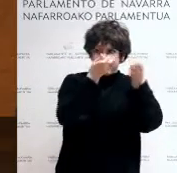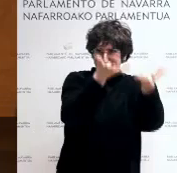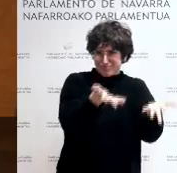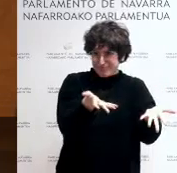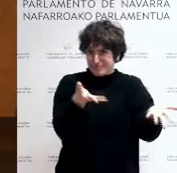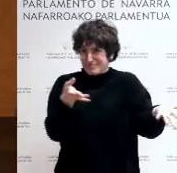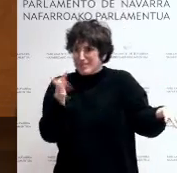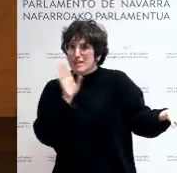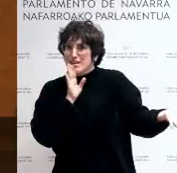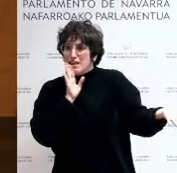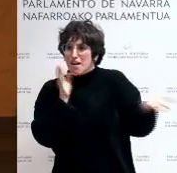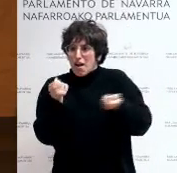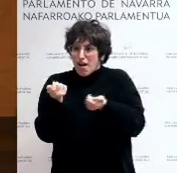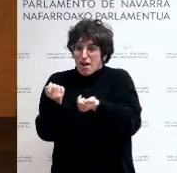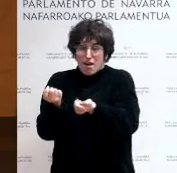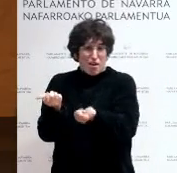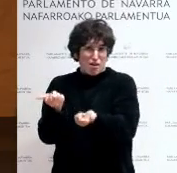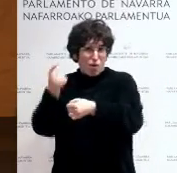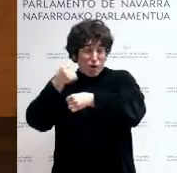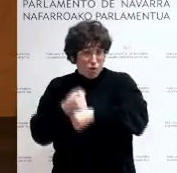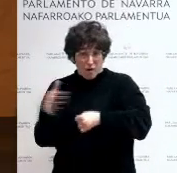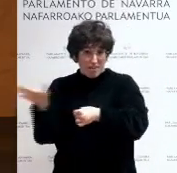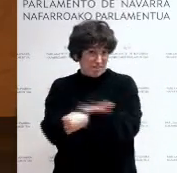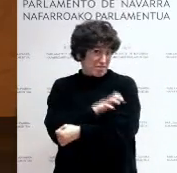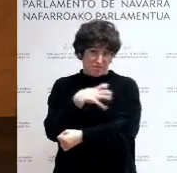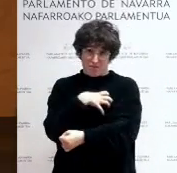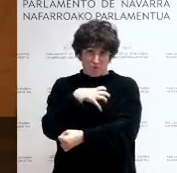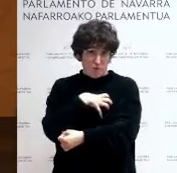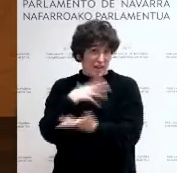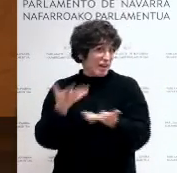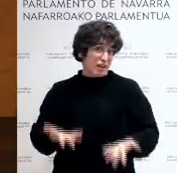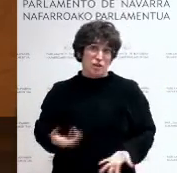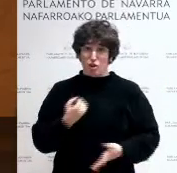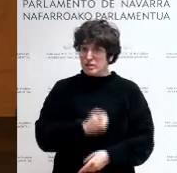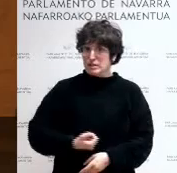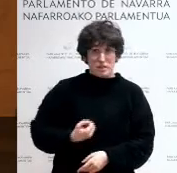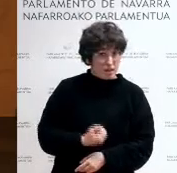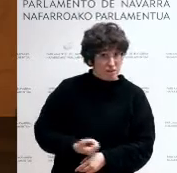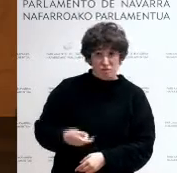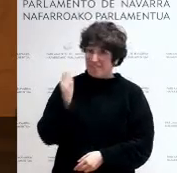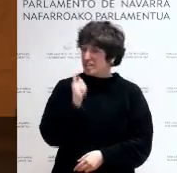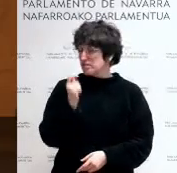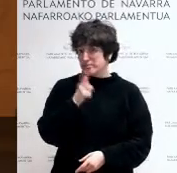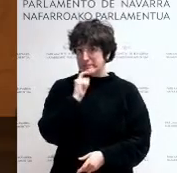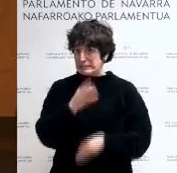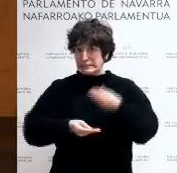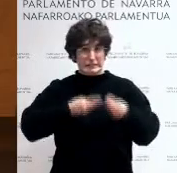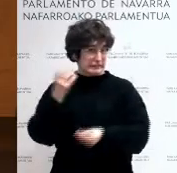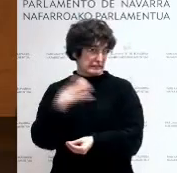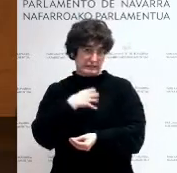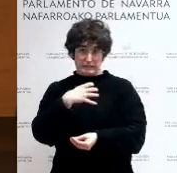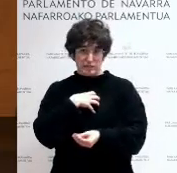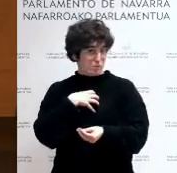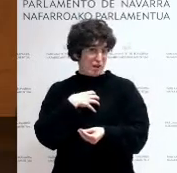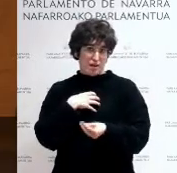para cubrir todos los días de guardias y, por lo tanto, no se pueden hacer ecografías muchos de los días del año. Creemos que es